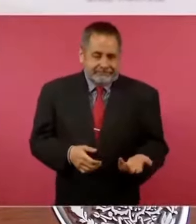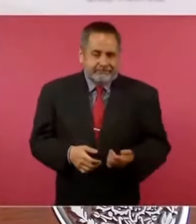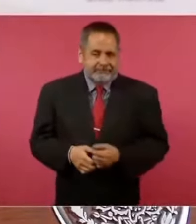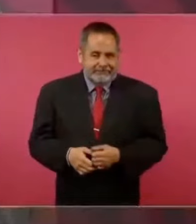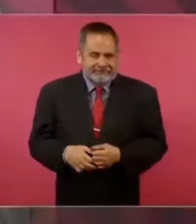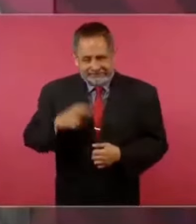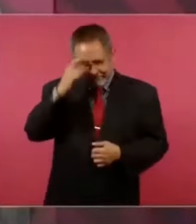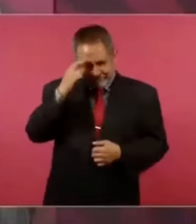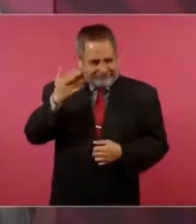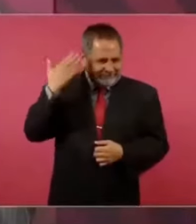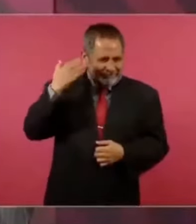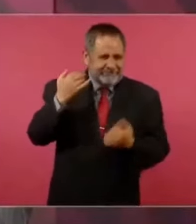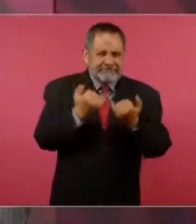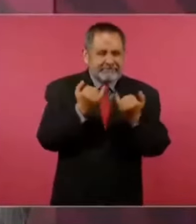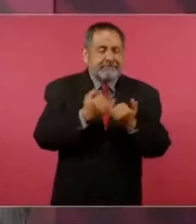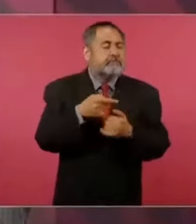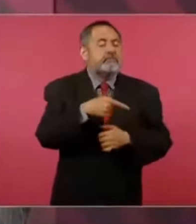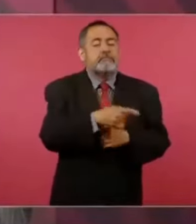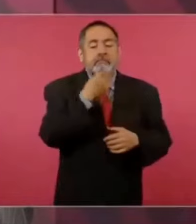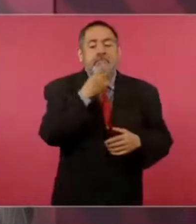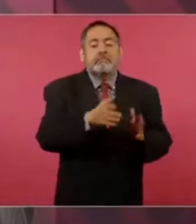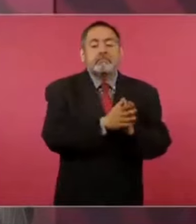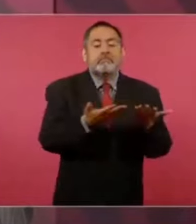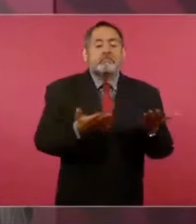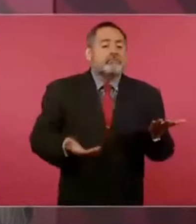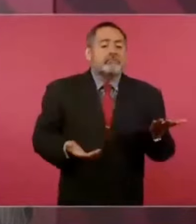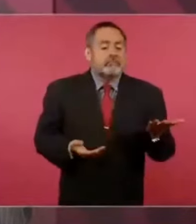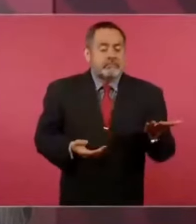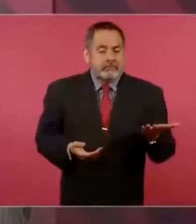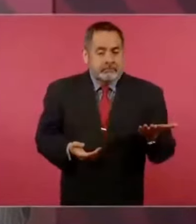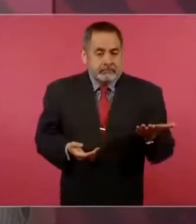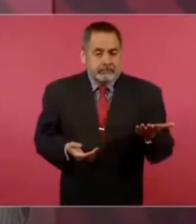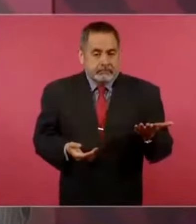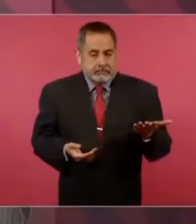señalar en los